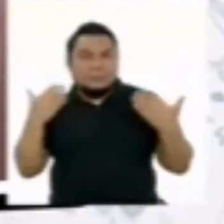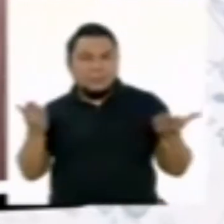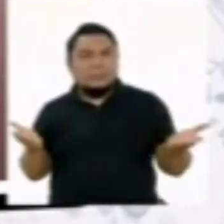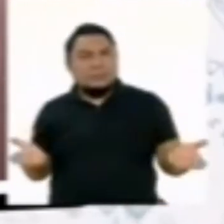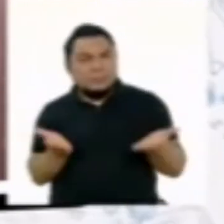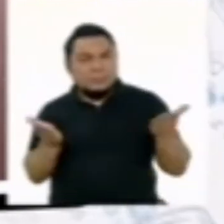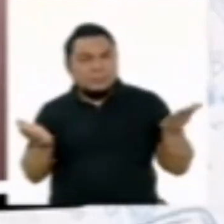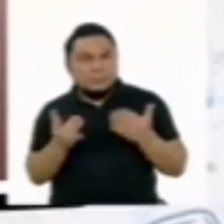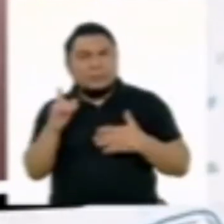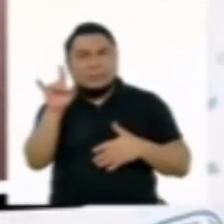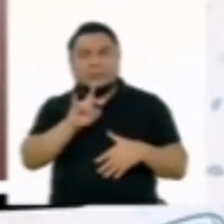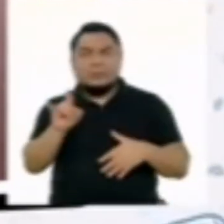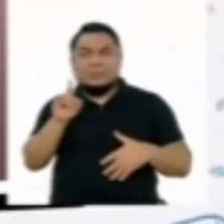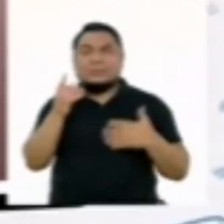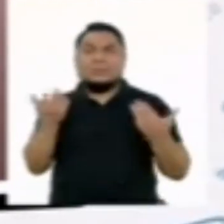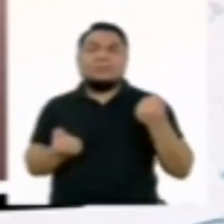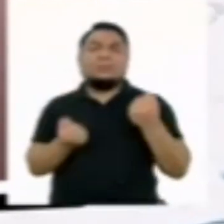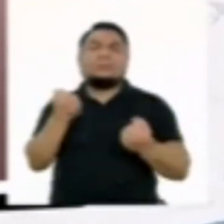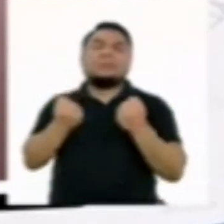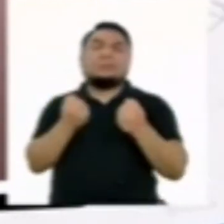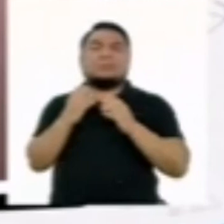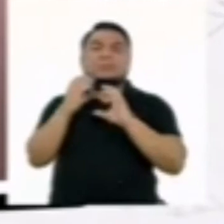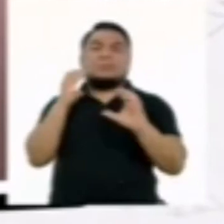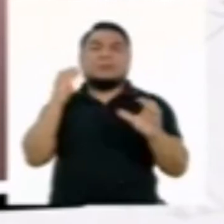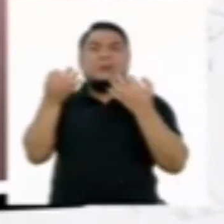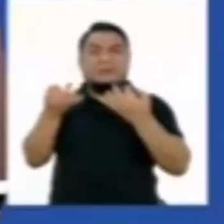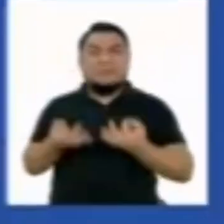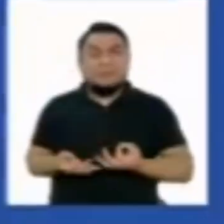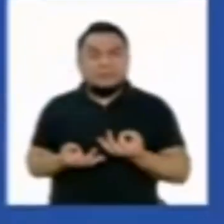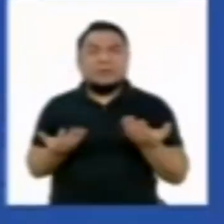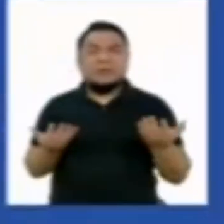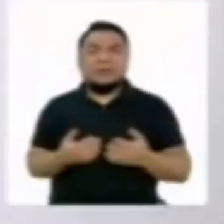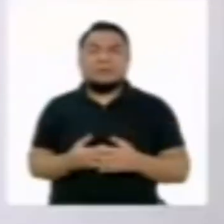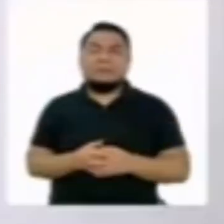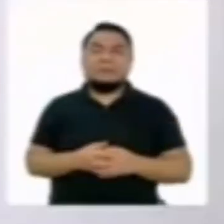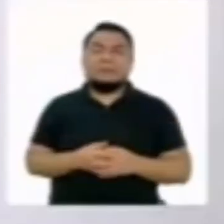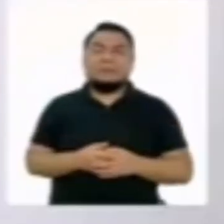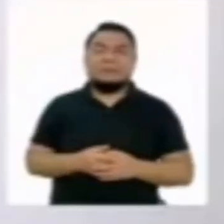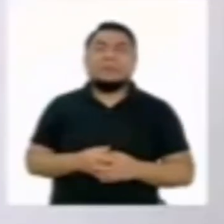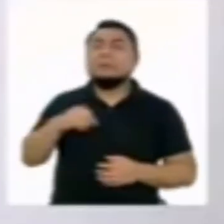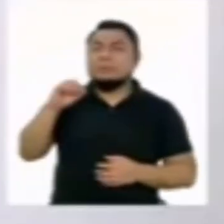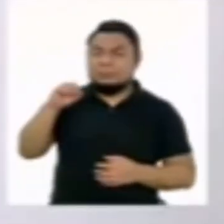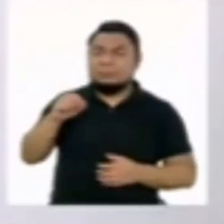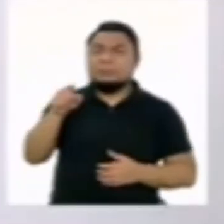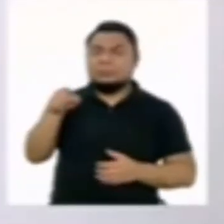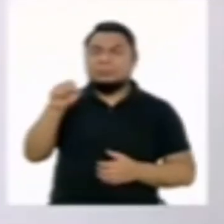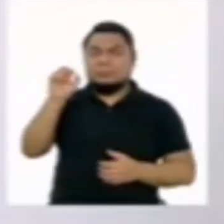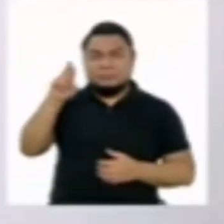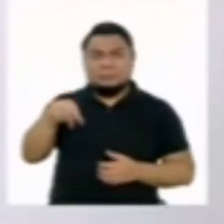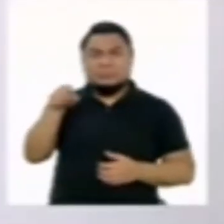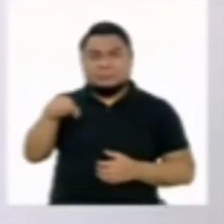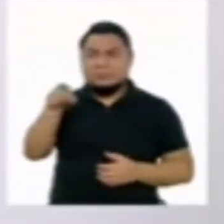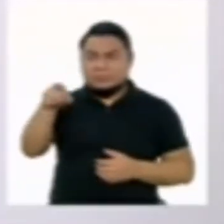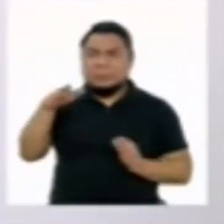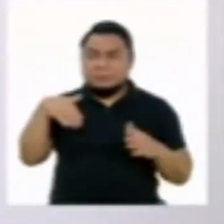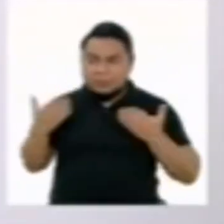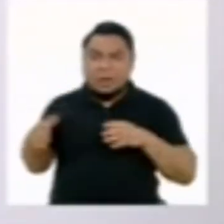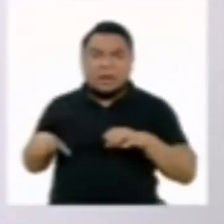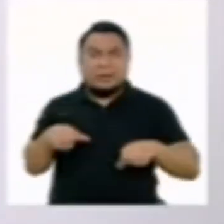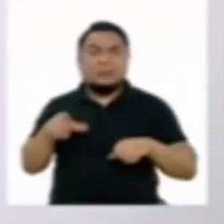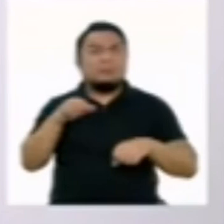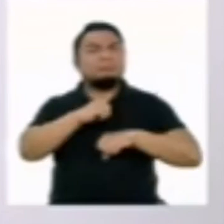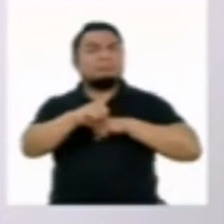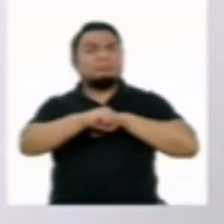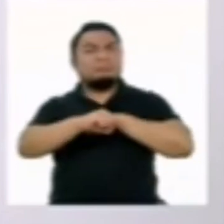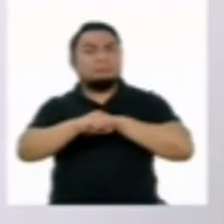promover el uso de transporte público formal? Claro que sí, Pablo. Lo mejor que puedes hacer